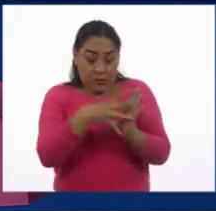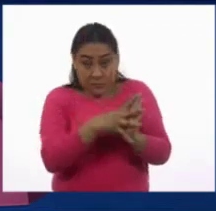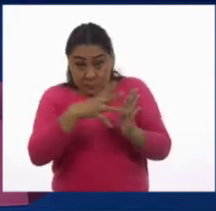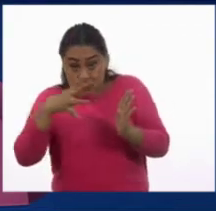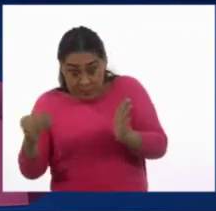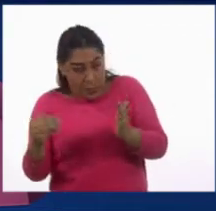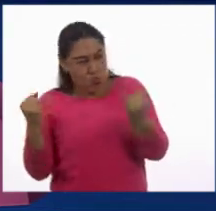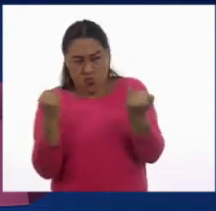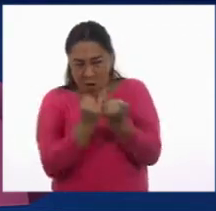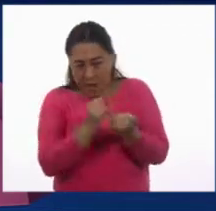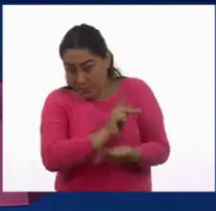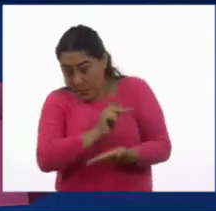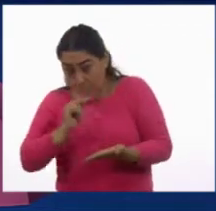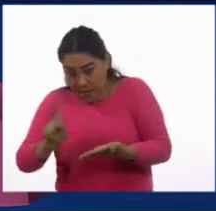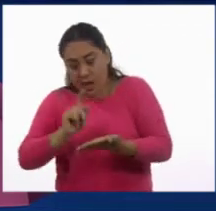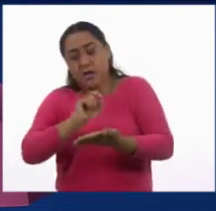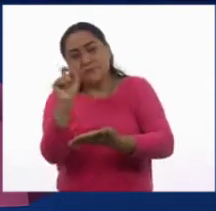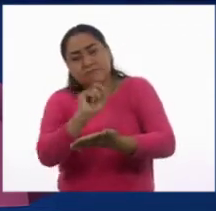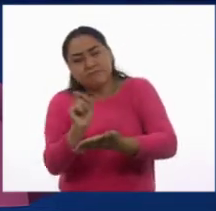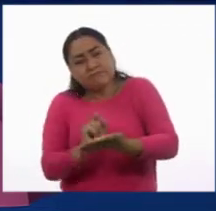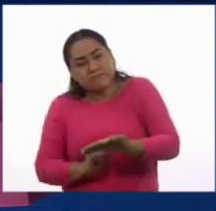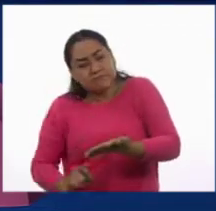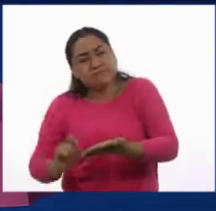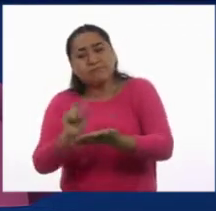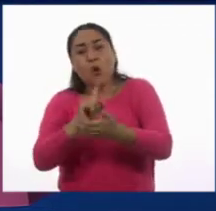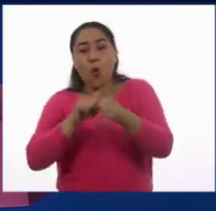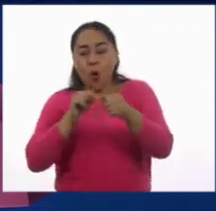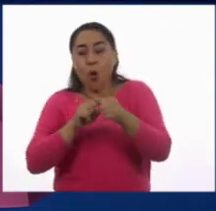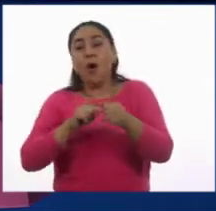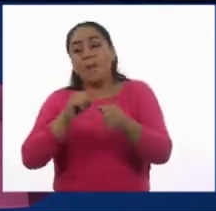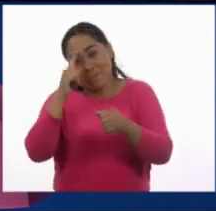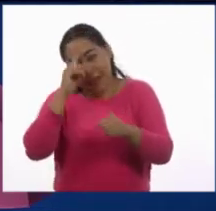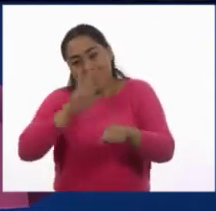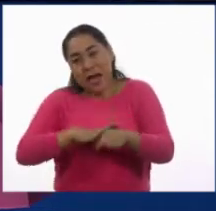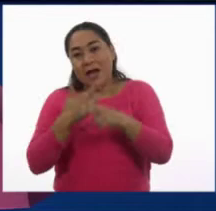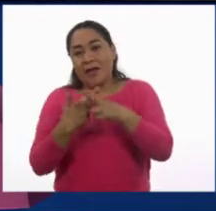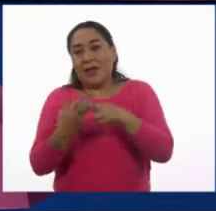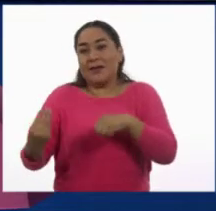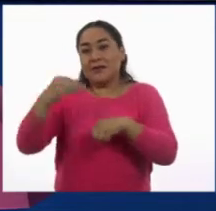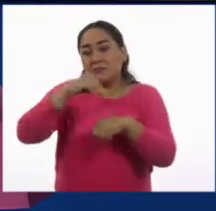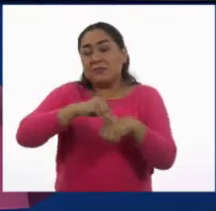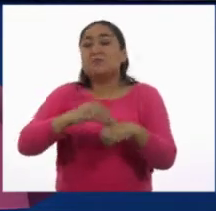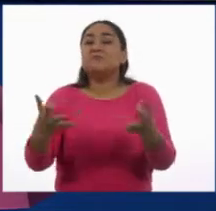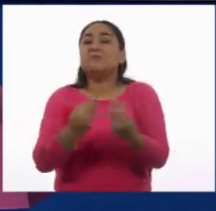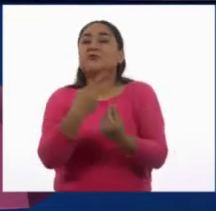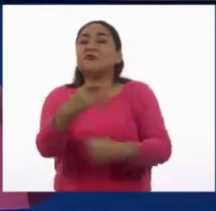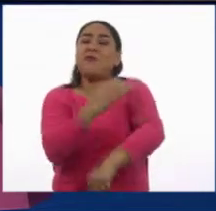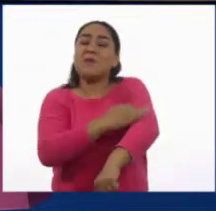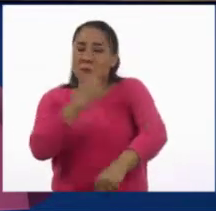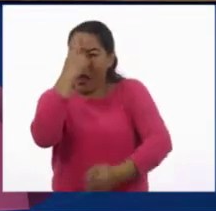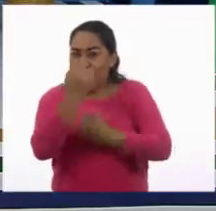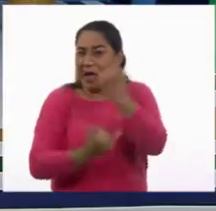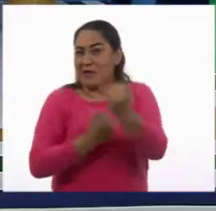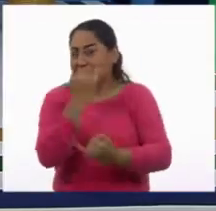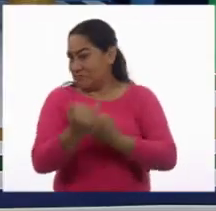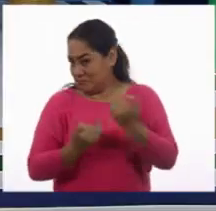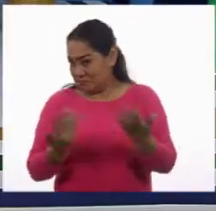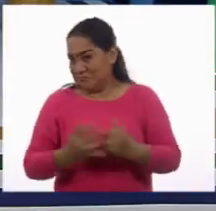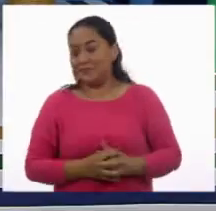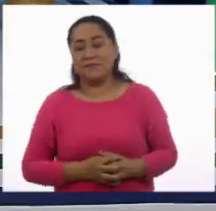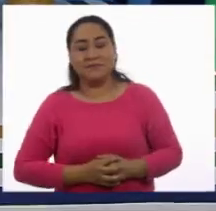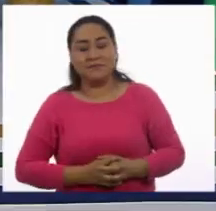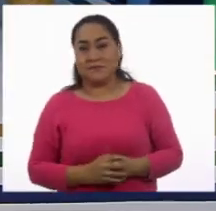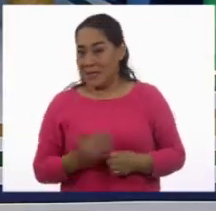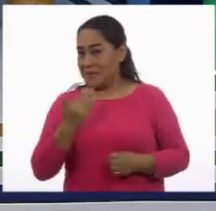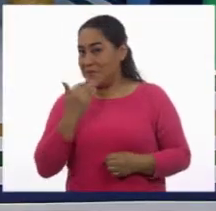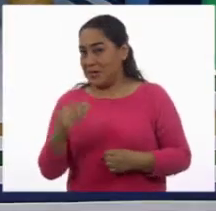y lo coloreen para que puedan tener el material suficiente y poder jugar con algún familiar ahí en casa. Muy bien. Entonces,